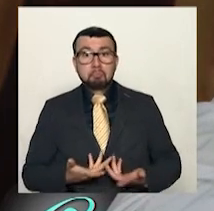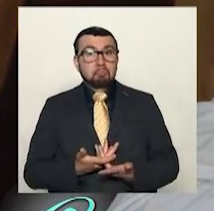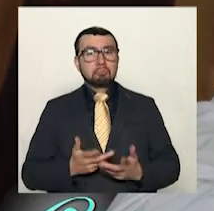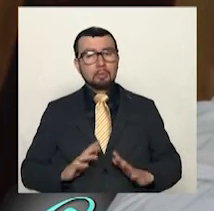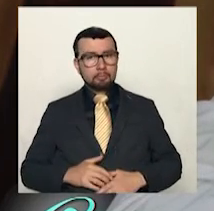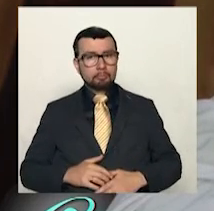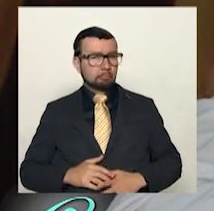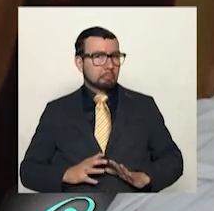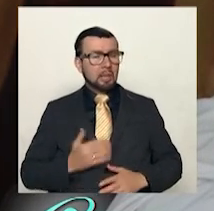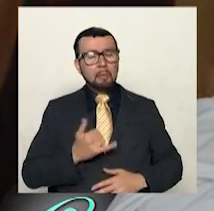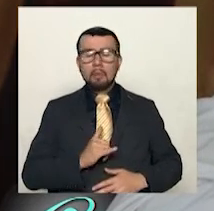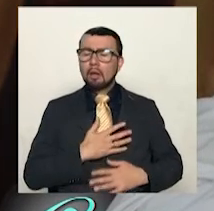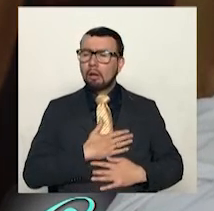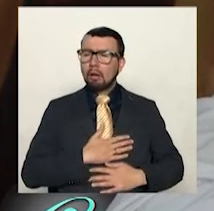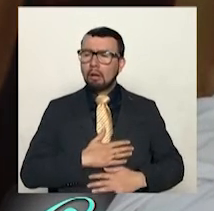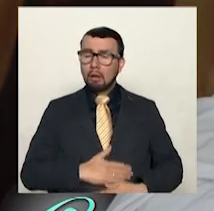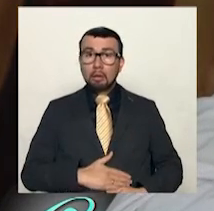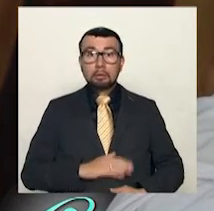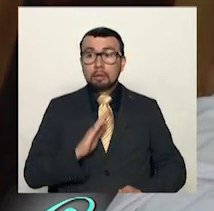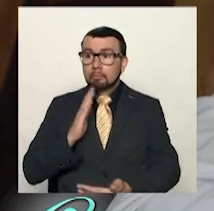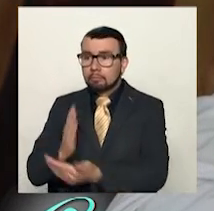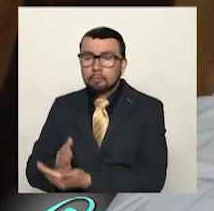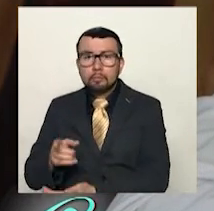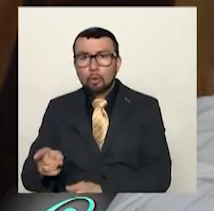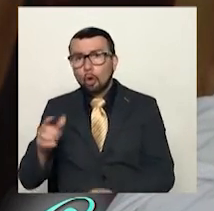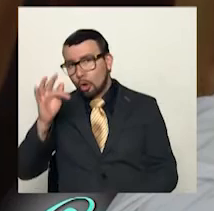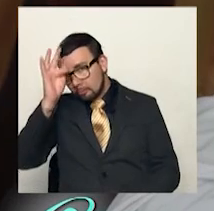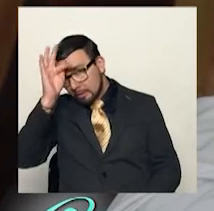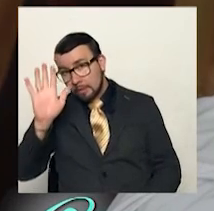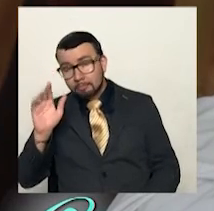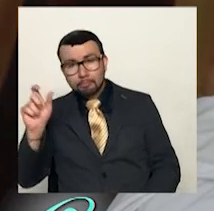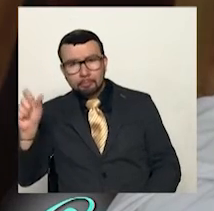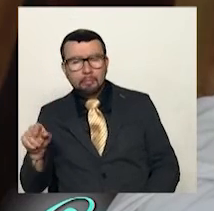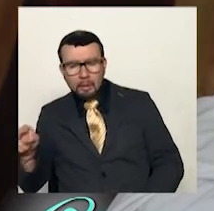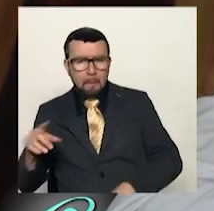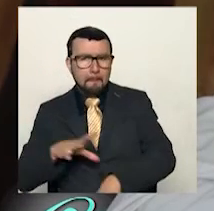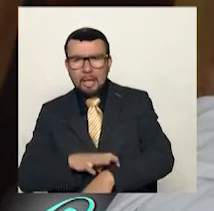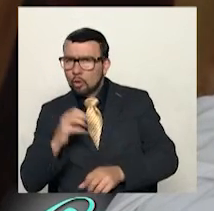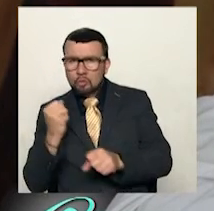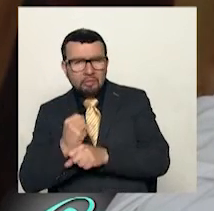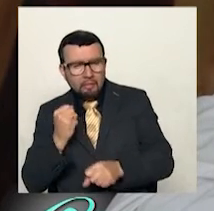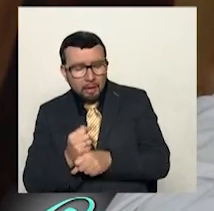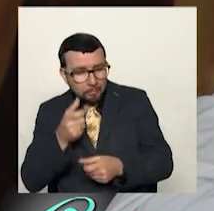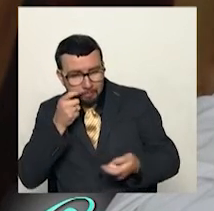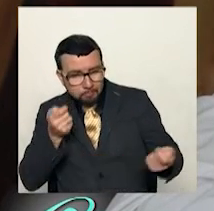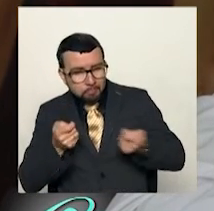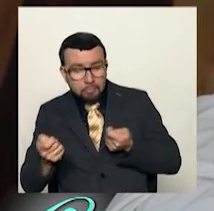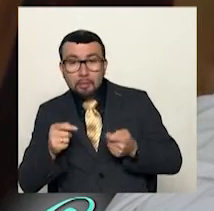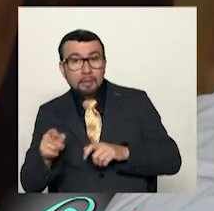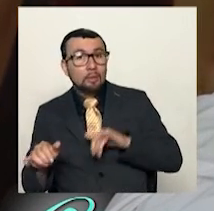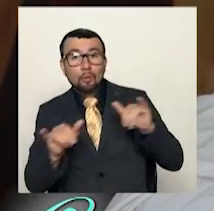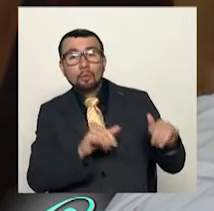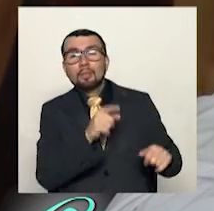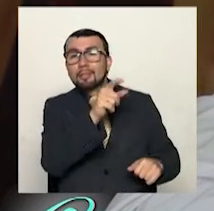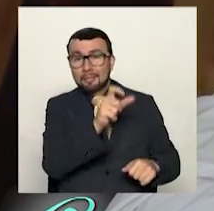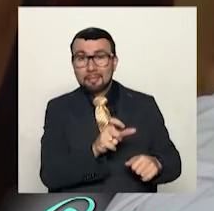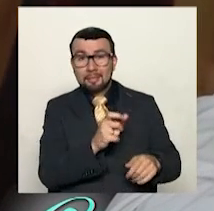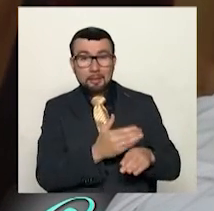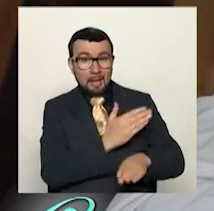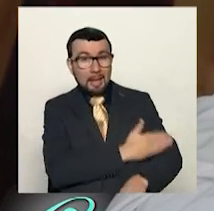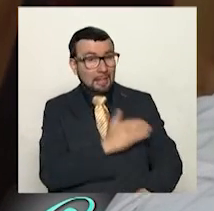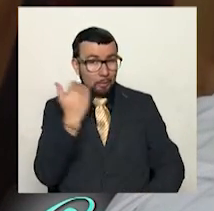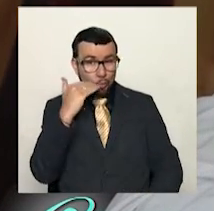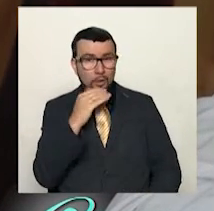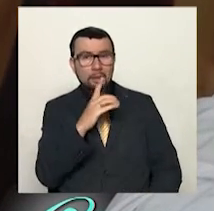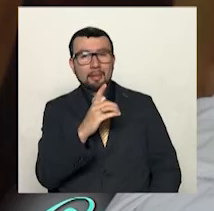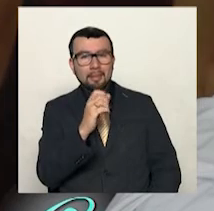hospital. Y entonces, como tenemos médicos que trabajan en hospitales como la doctora Dafna ahora y ahora